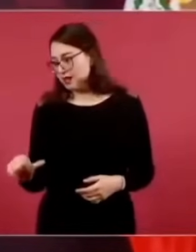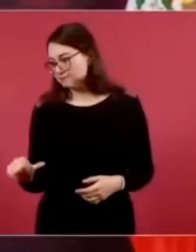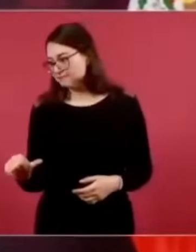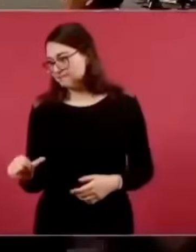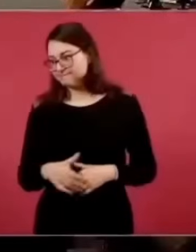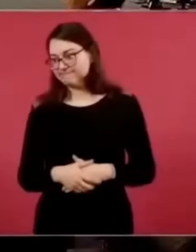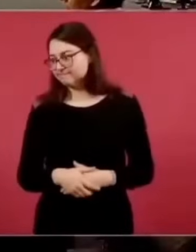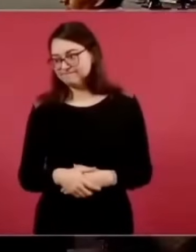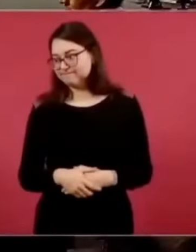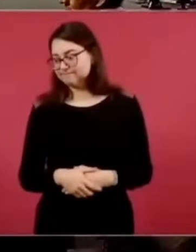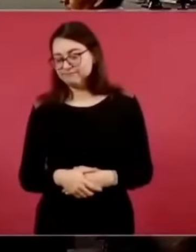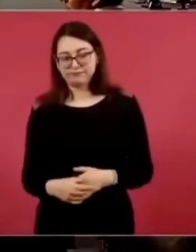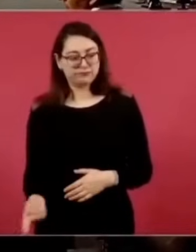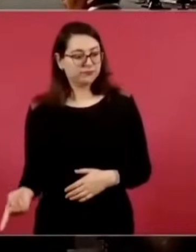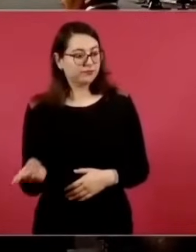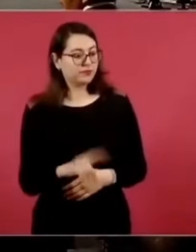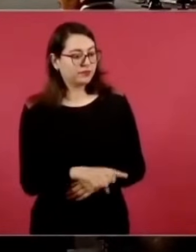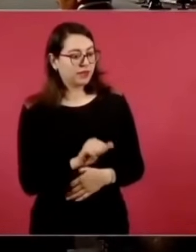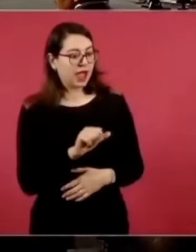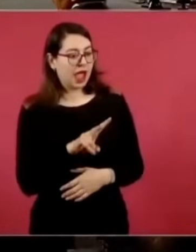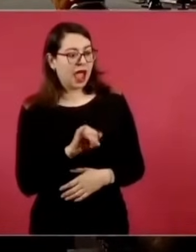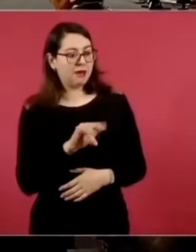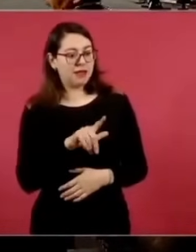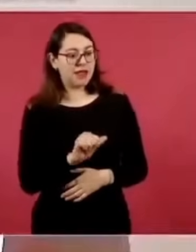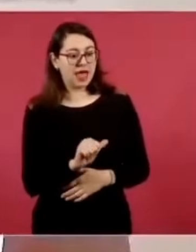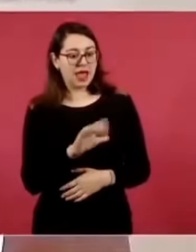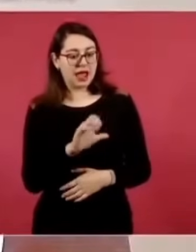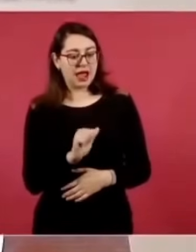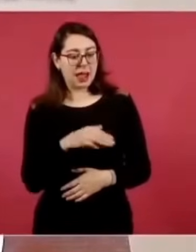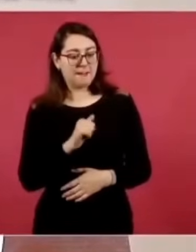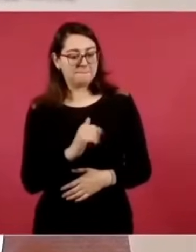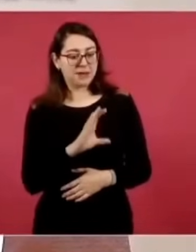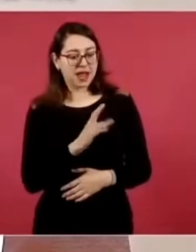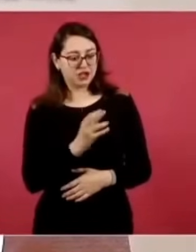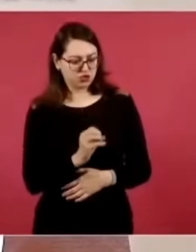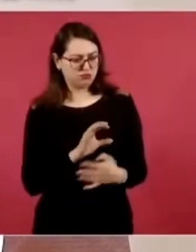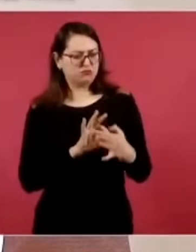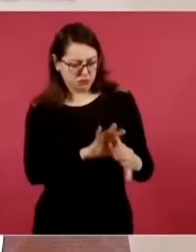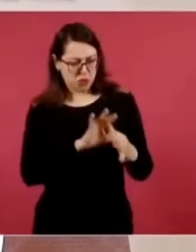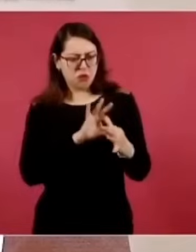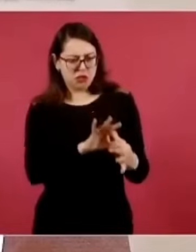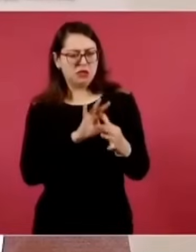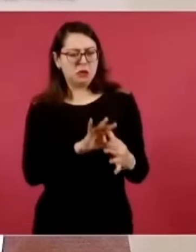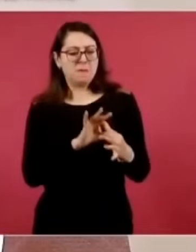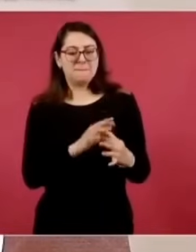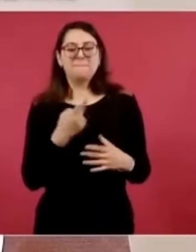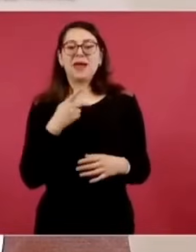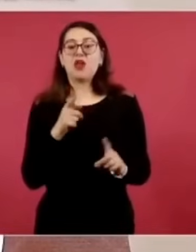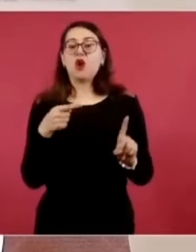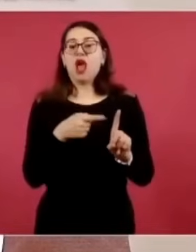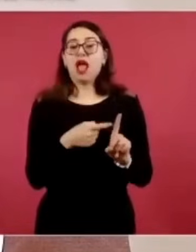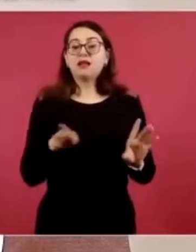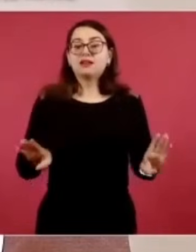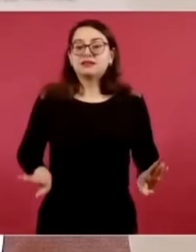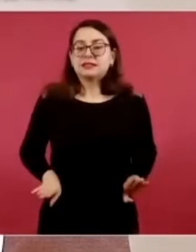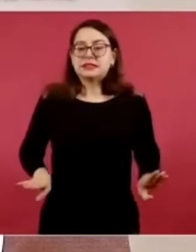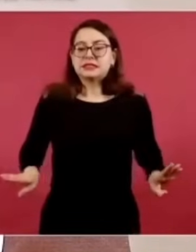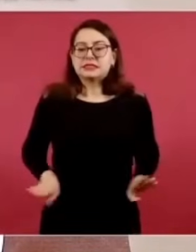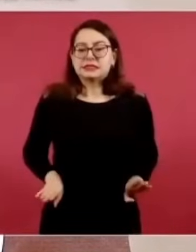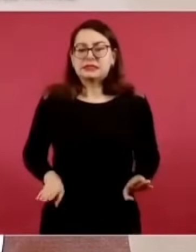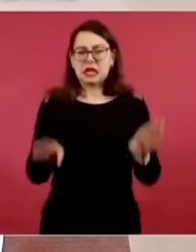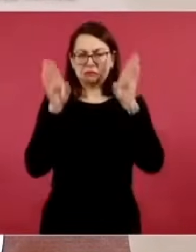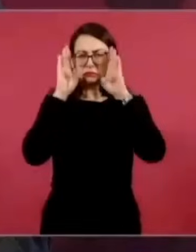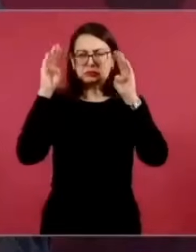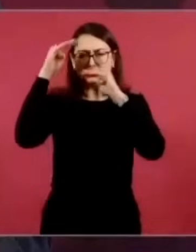sí, pero con una postura más centrista, conservadora. No conservadora, vamos